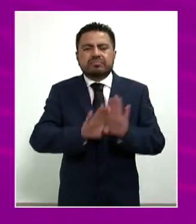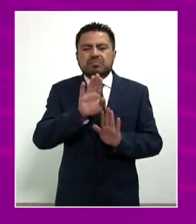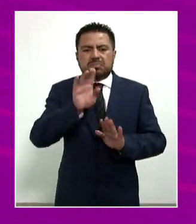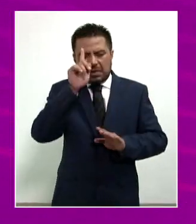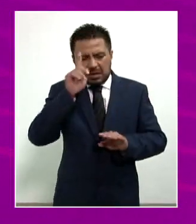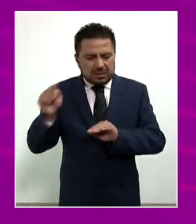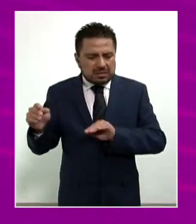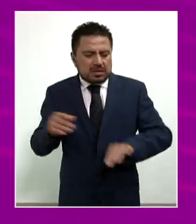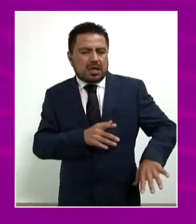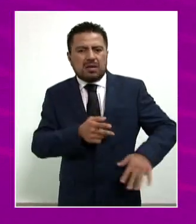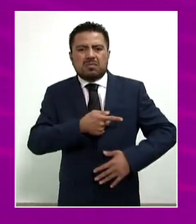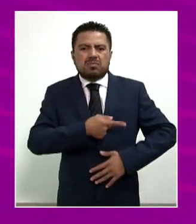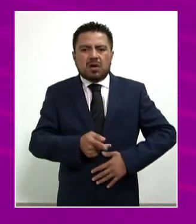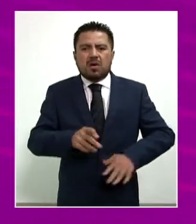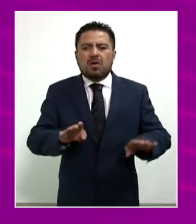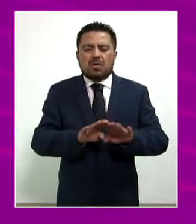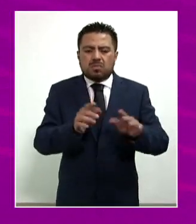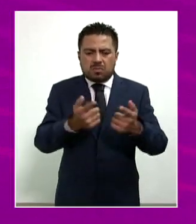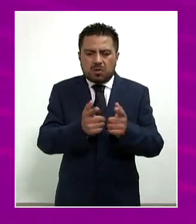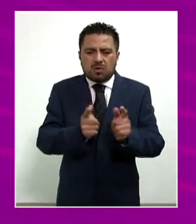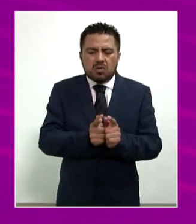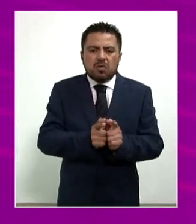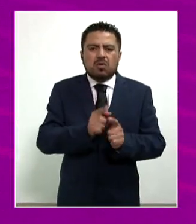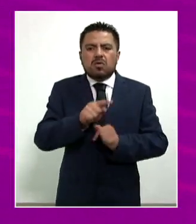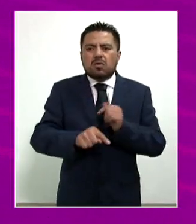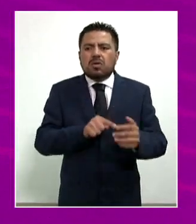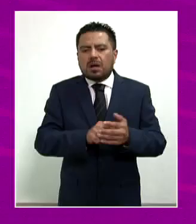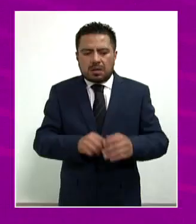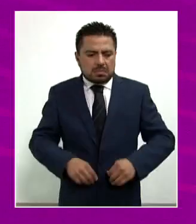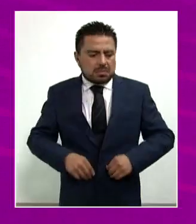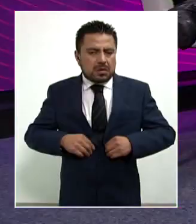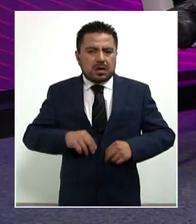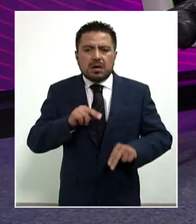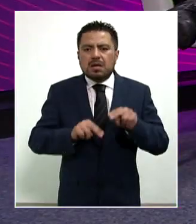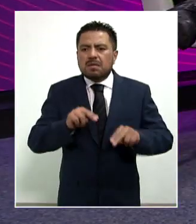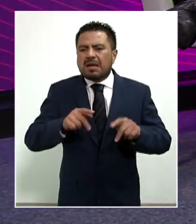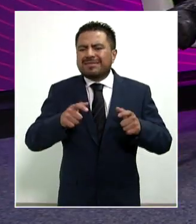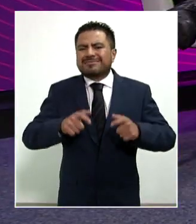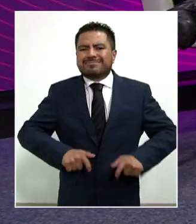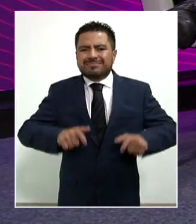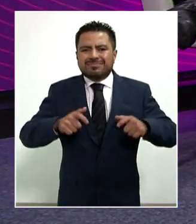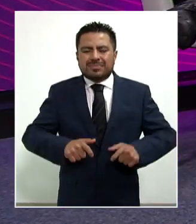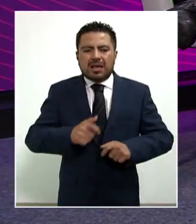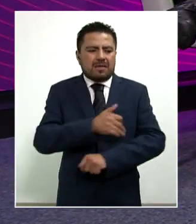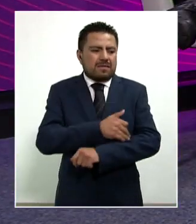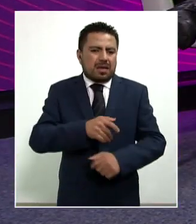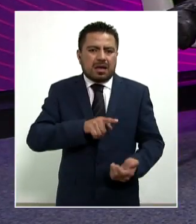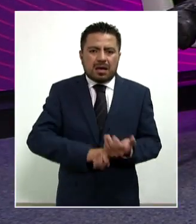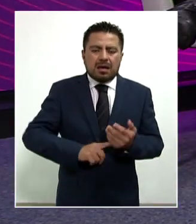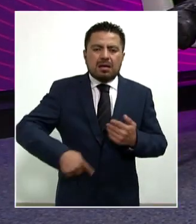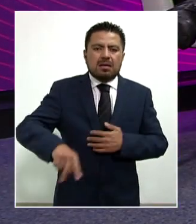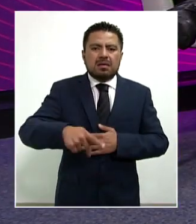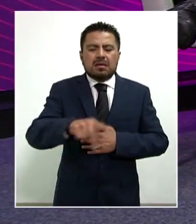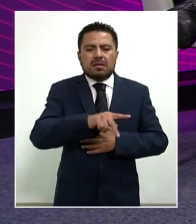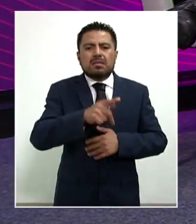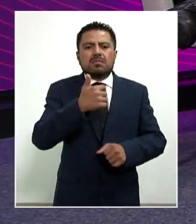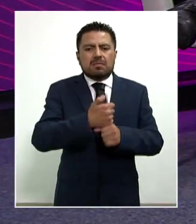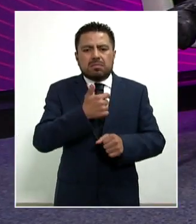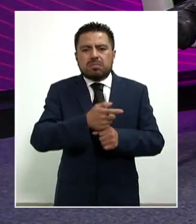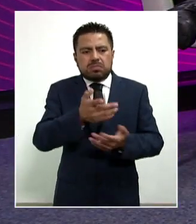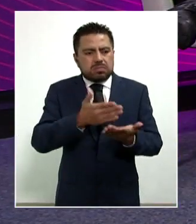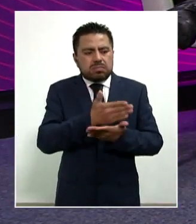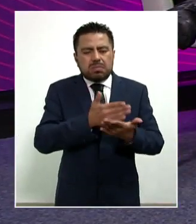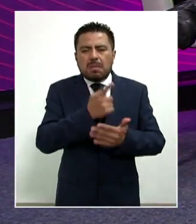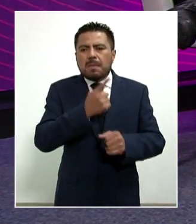ser pobre, como género, en el lugar donde viviste, el nivel de riqueza de tu familia, la primaria a la que fuiste